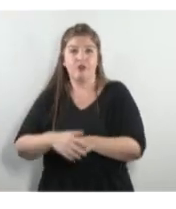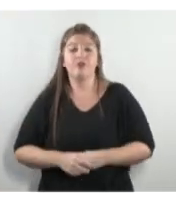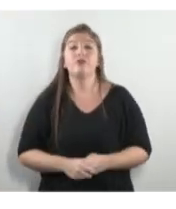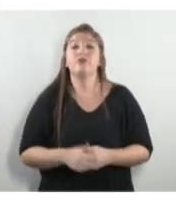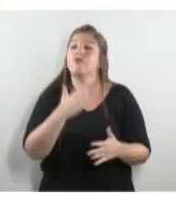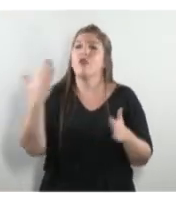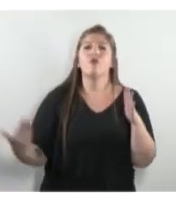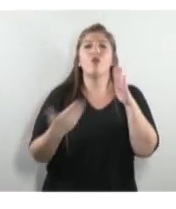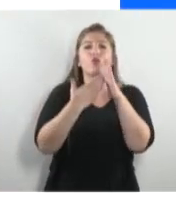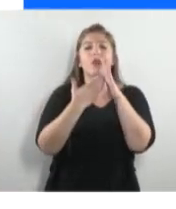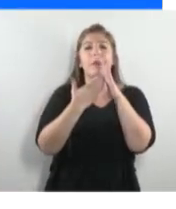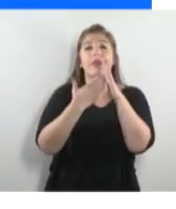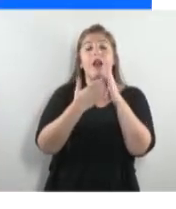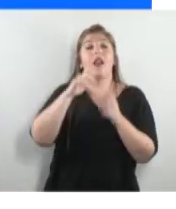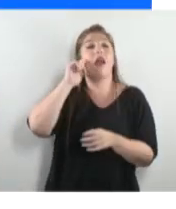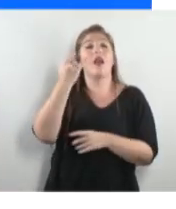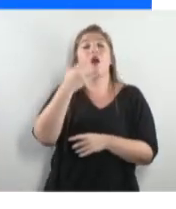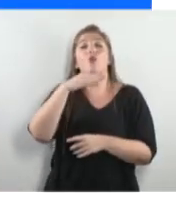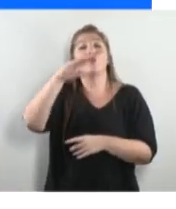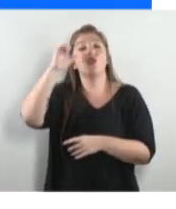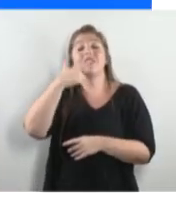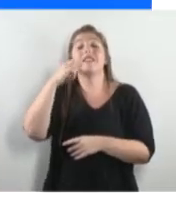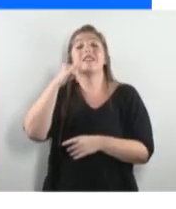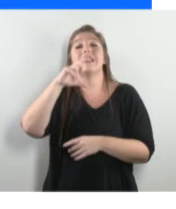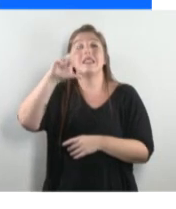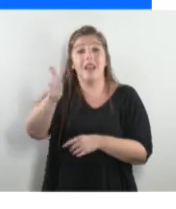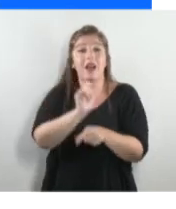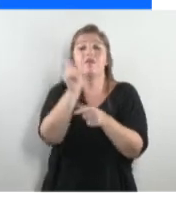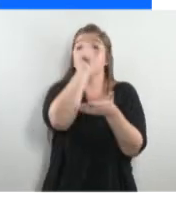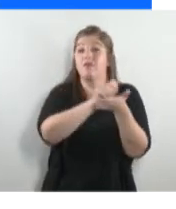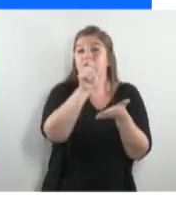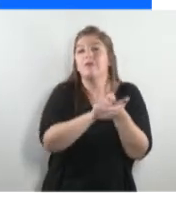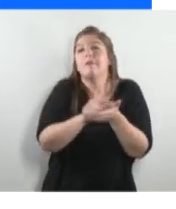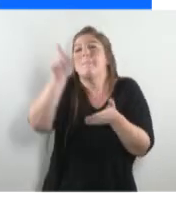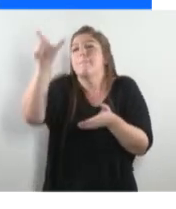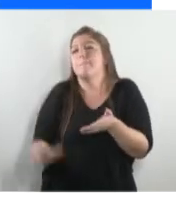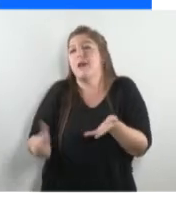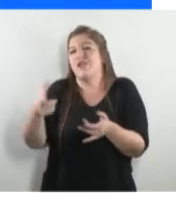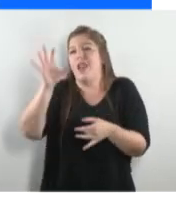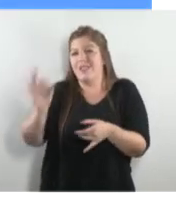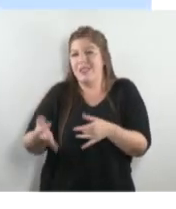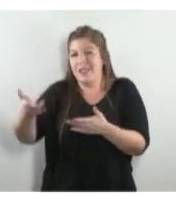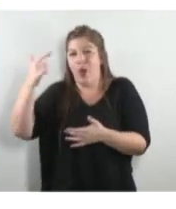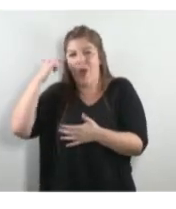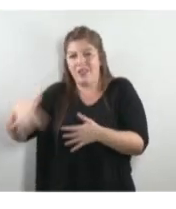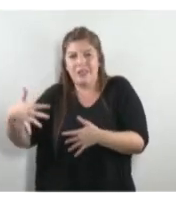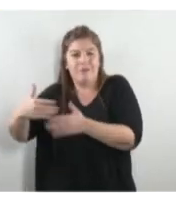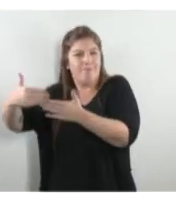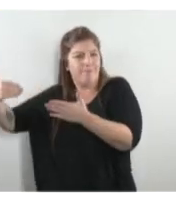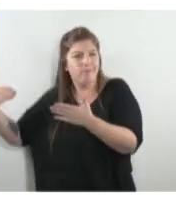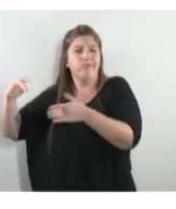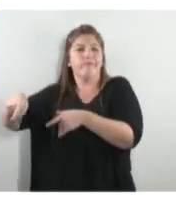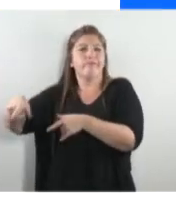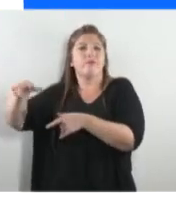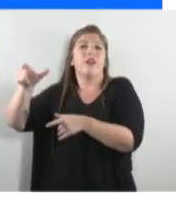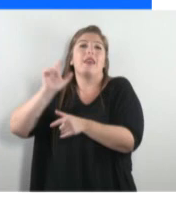la gauchesca es un género escrito, redactado por un letrado. que logra absorber o incorporar los modos del habla